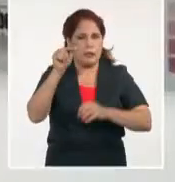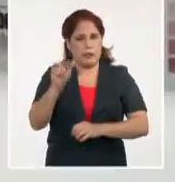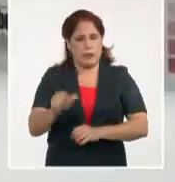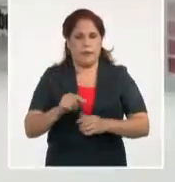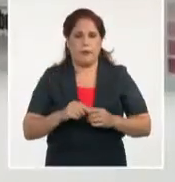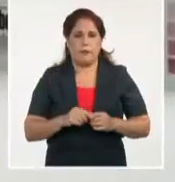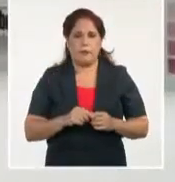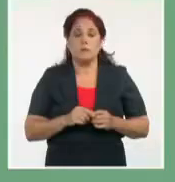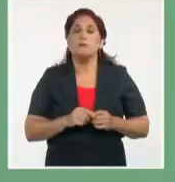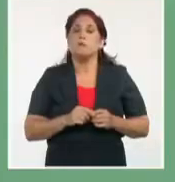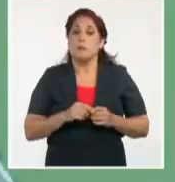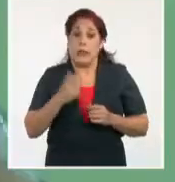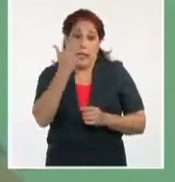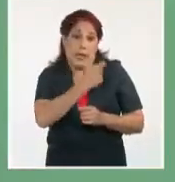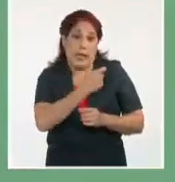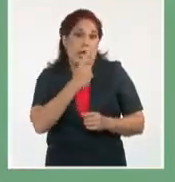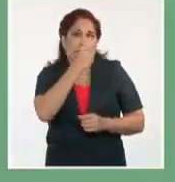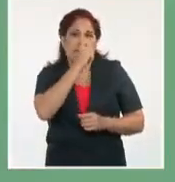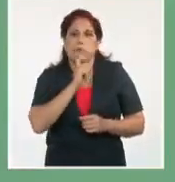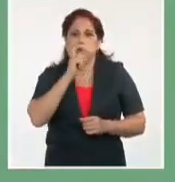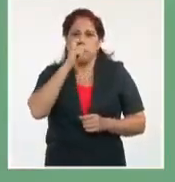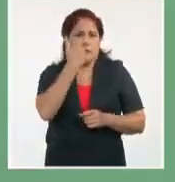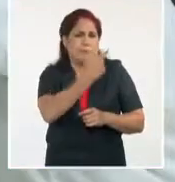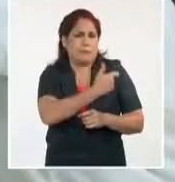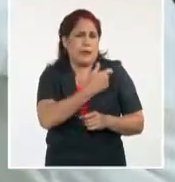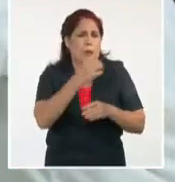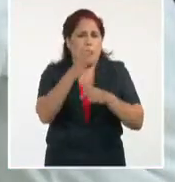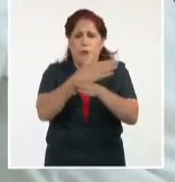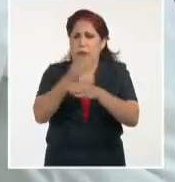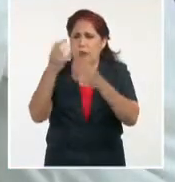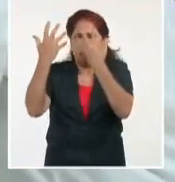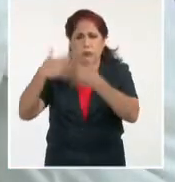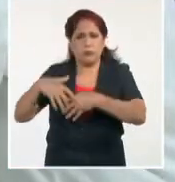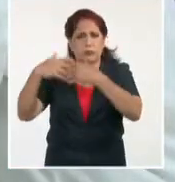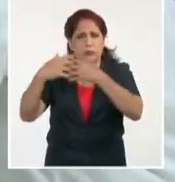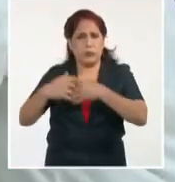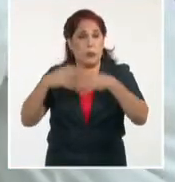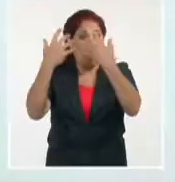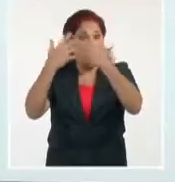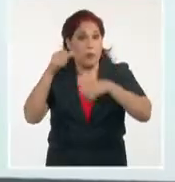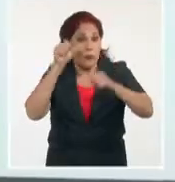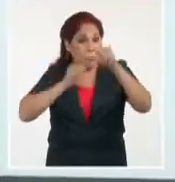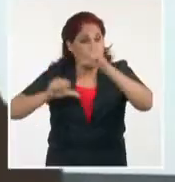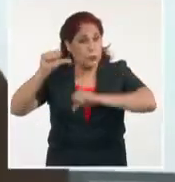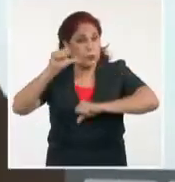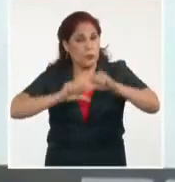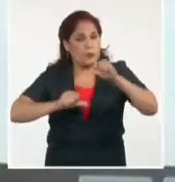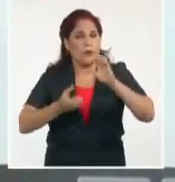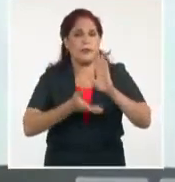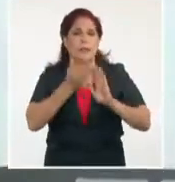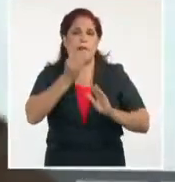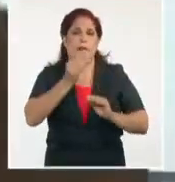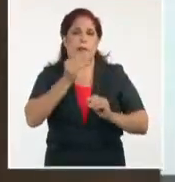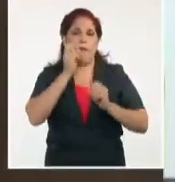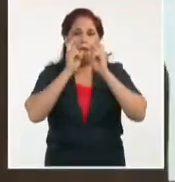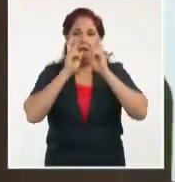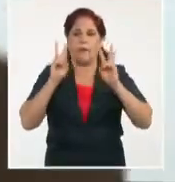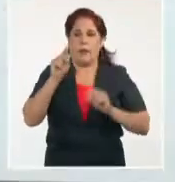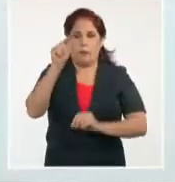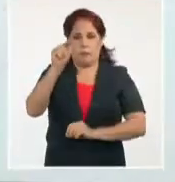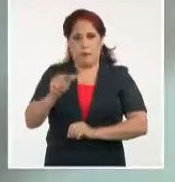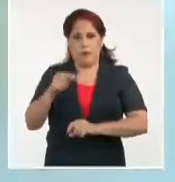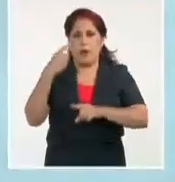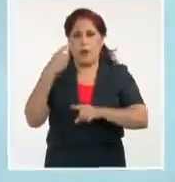Del interferón Abdala, decenas de productos salidos de este centro han salvado vidas humanas en Cuba y otras partes del